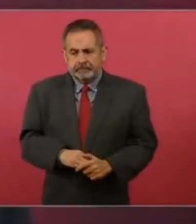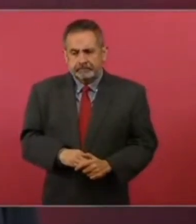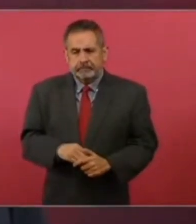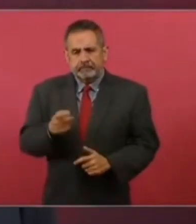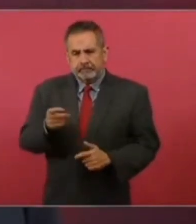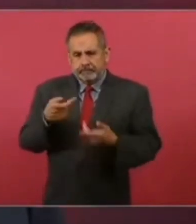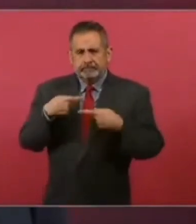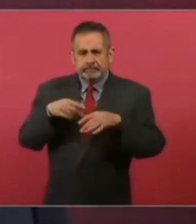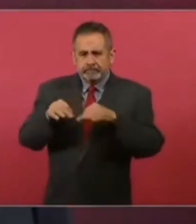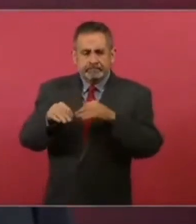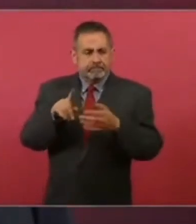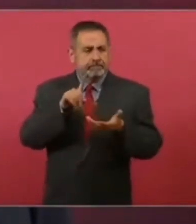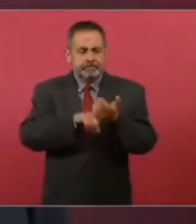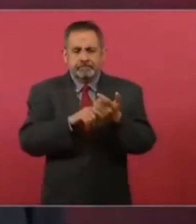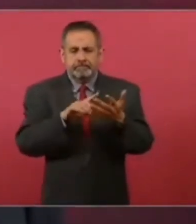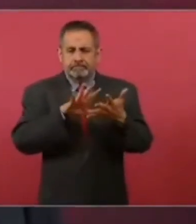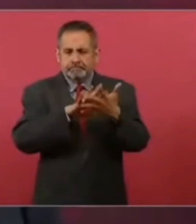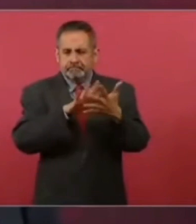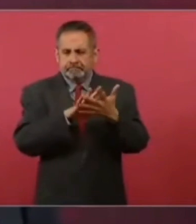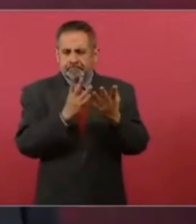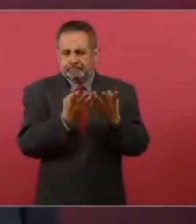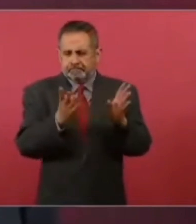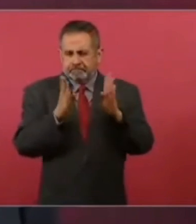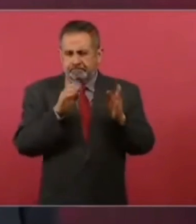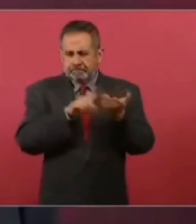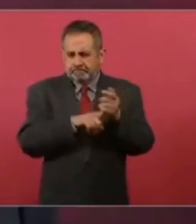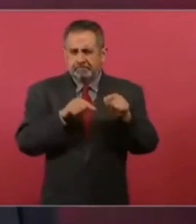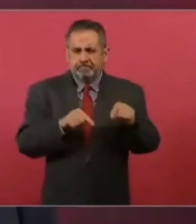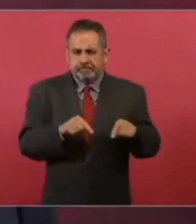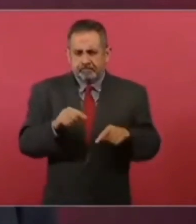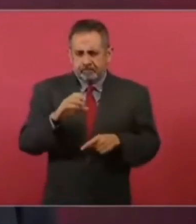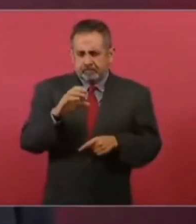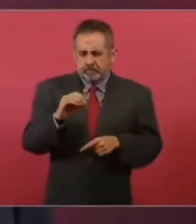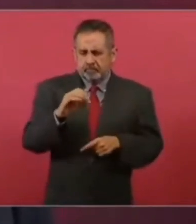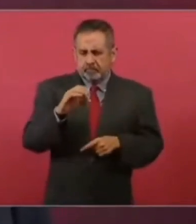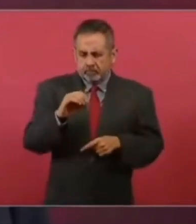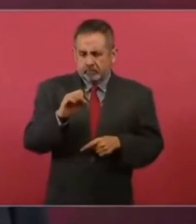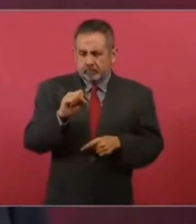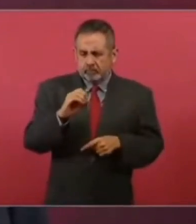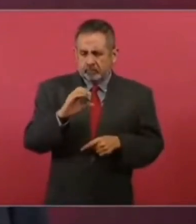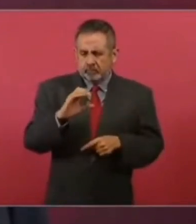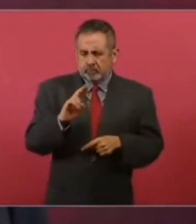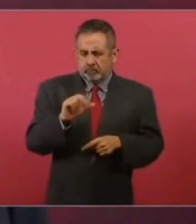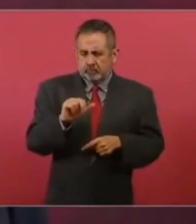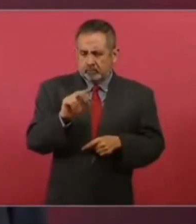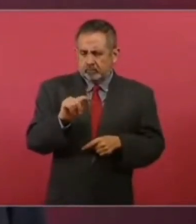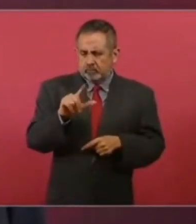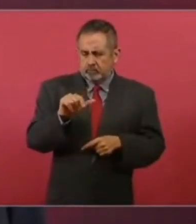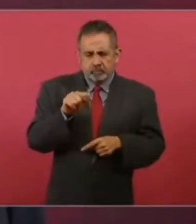Son trabajadores del penal de Ocosocuautla